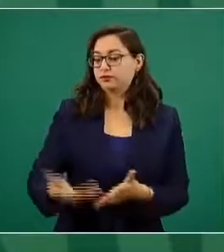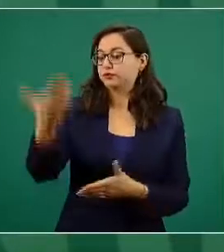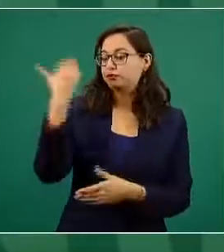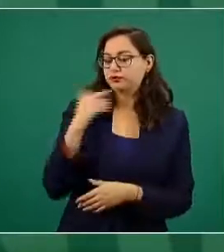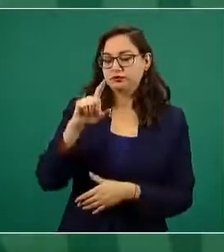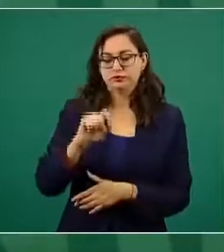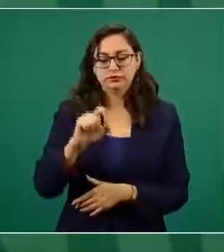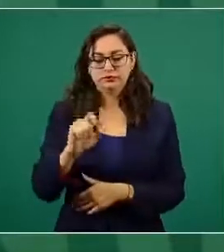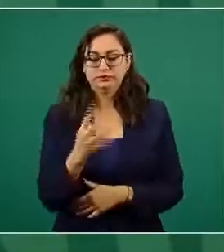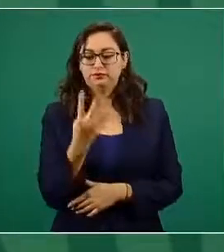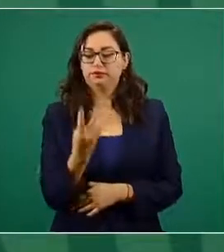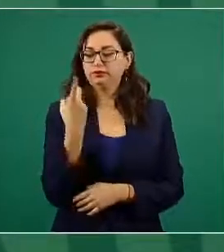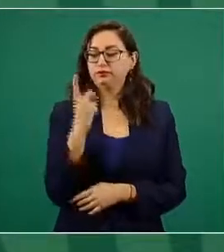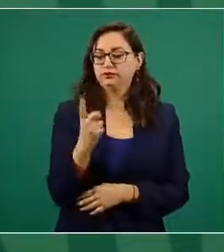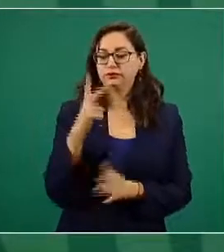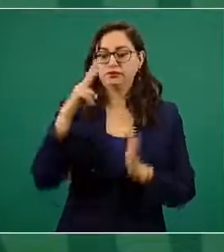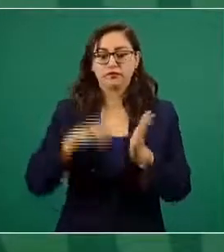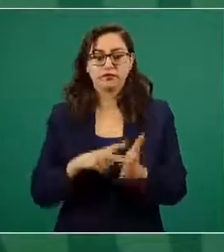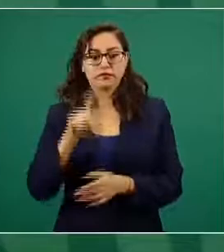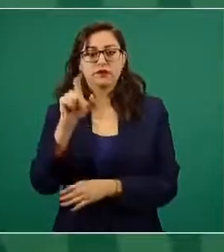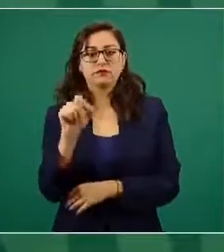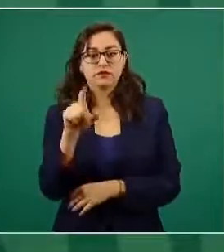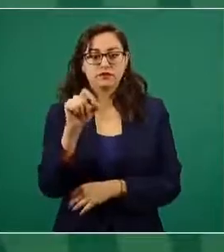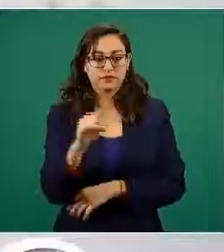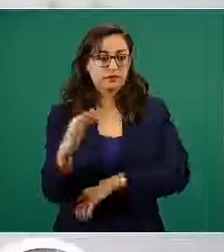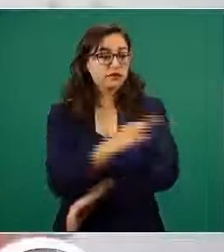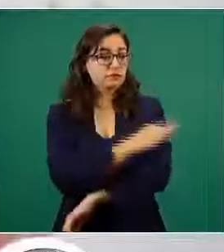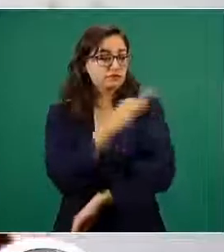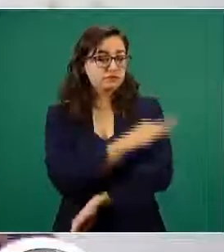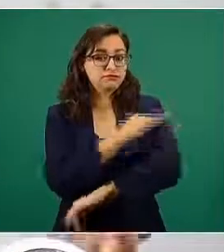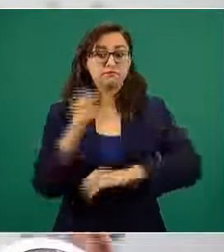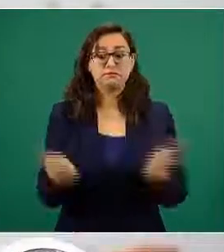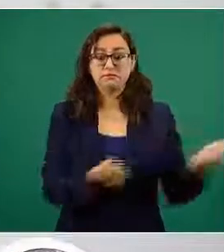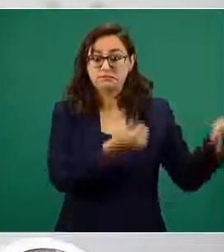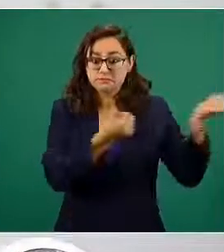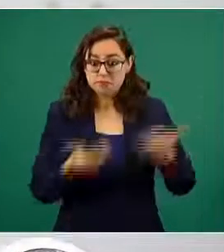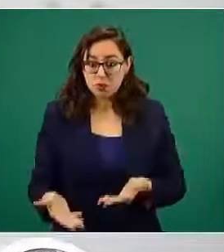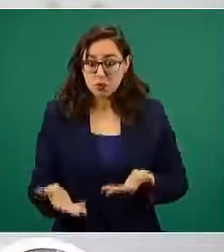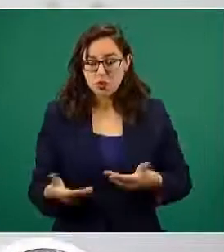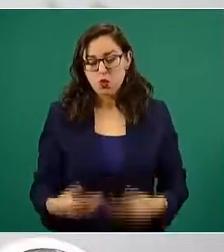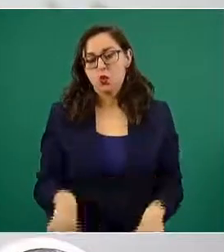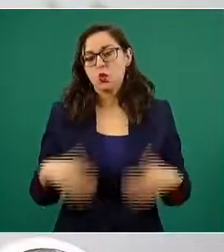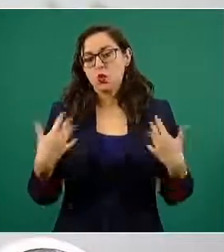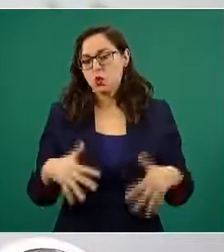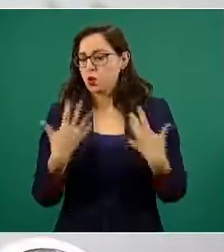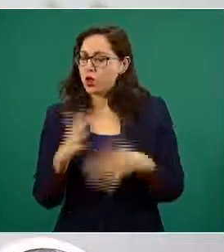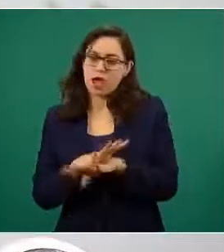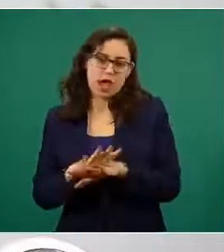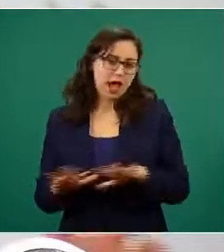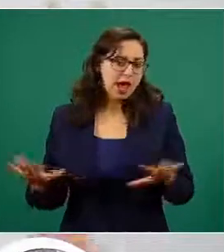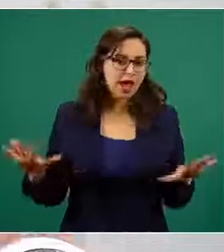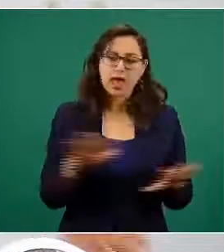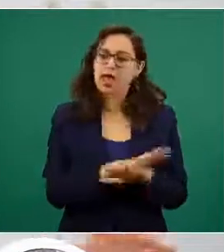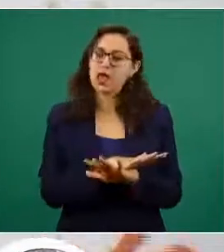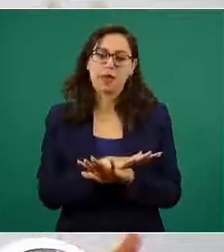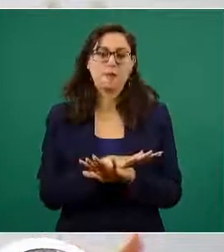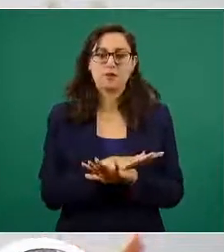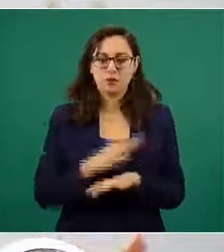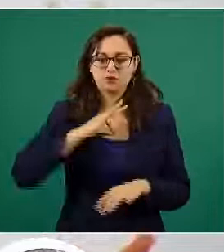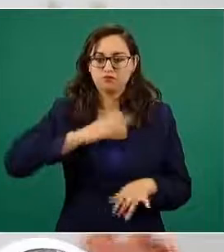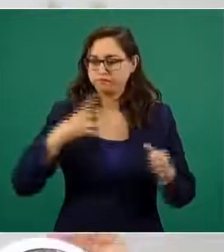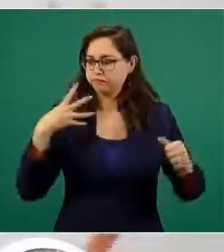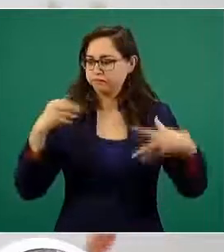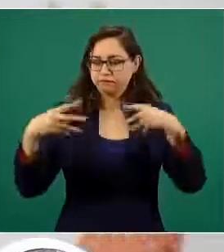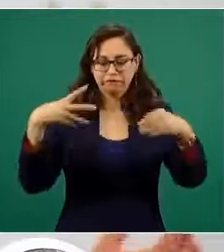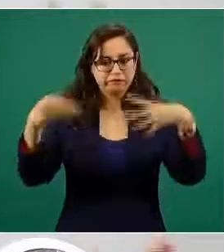de 2020, con la llegada de las vacunas da un giro radical el manejo de la